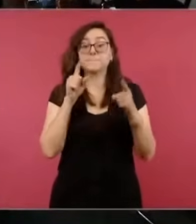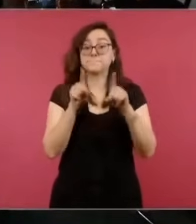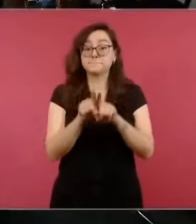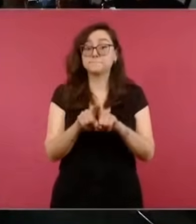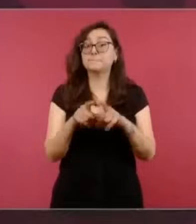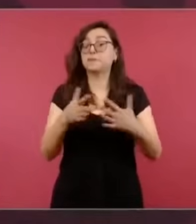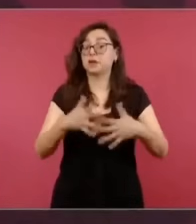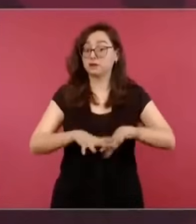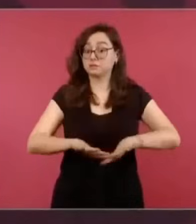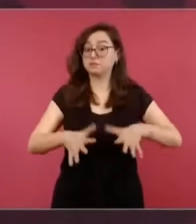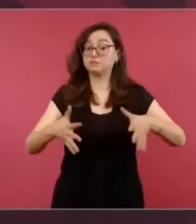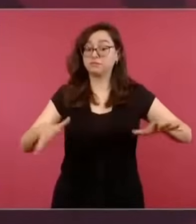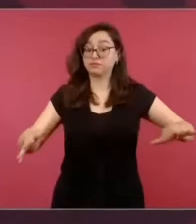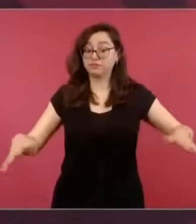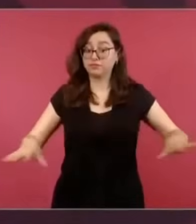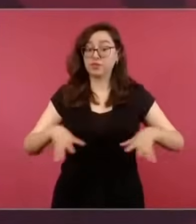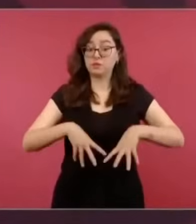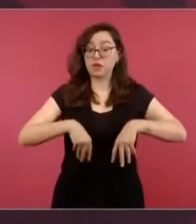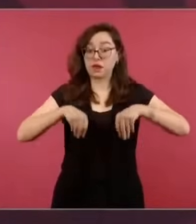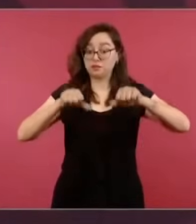públicas.